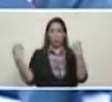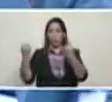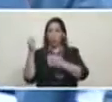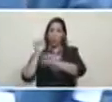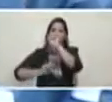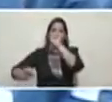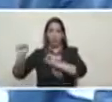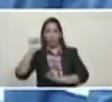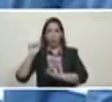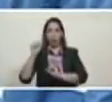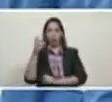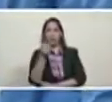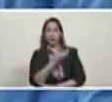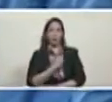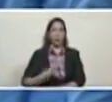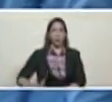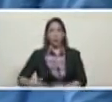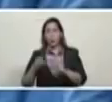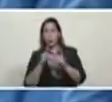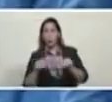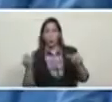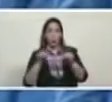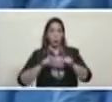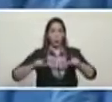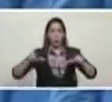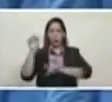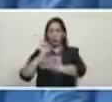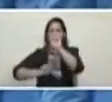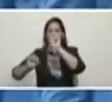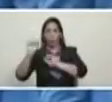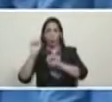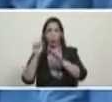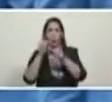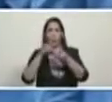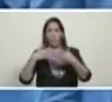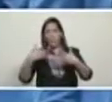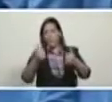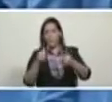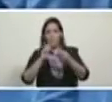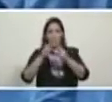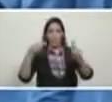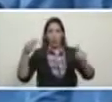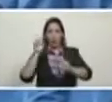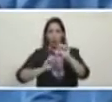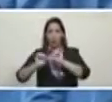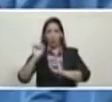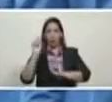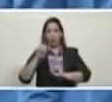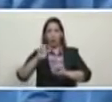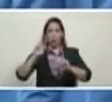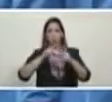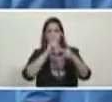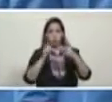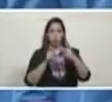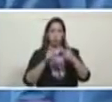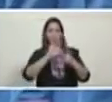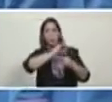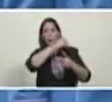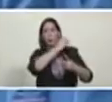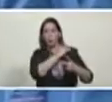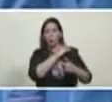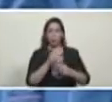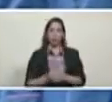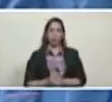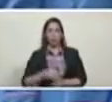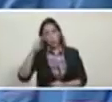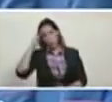de Soberanía Política, Seguridad y Paz y ministro del Poder Popular para la Defensa, el señor almirante en jefe Remigio Ceballos Hichazo,